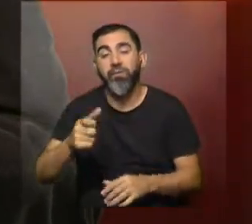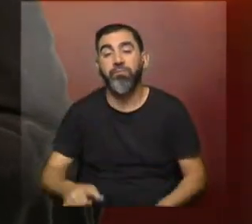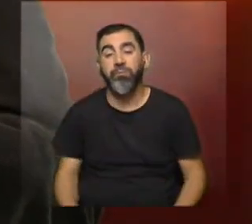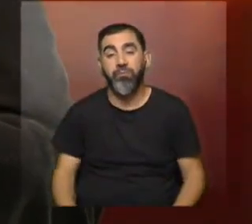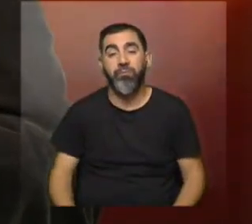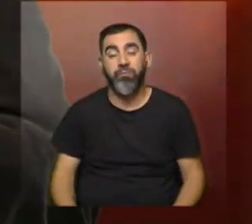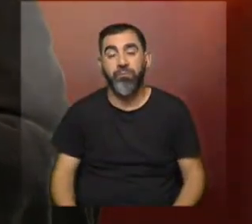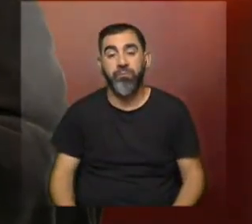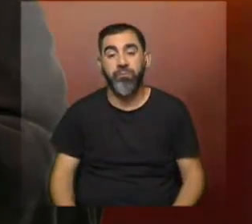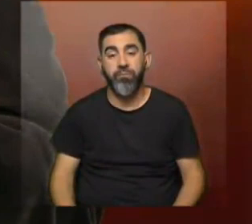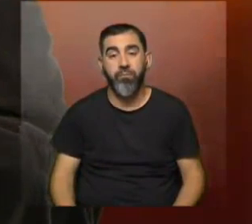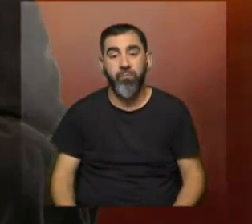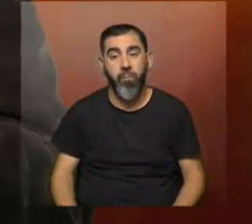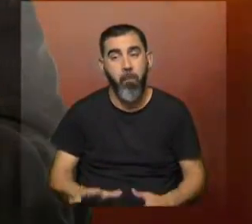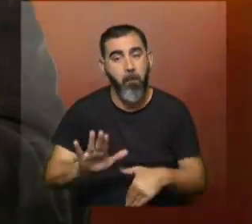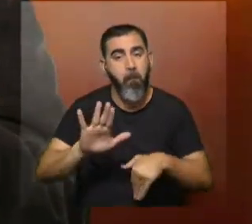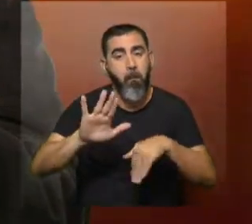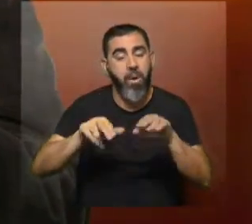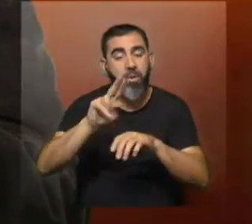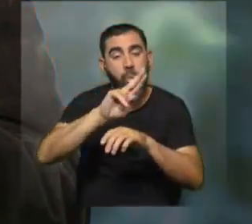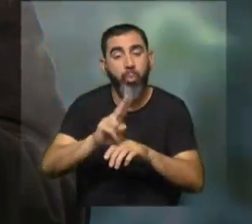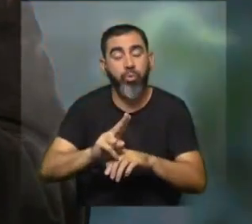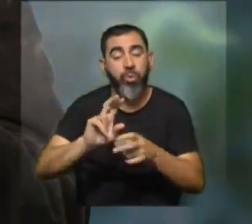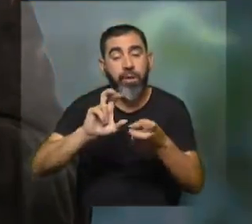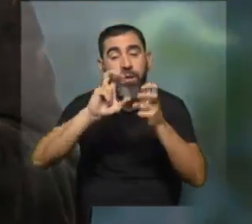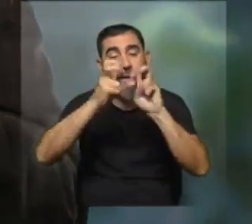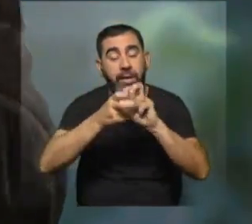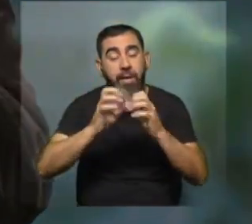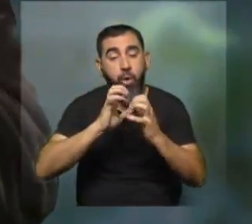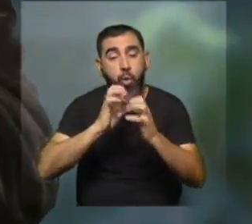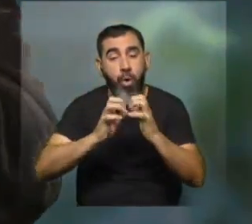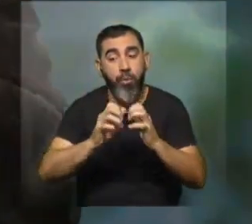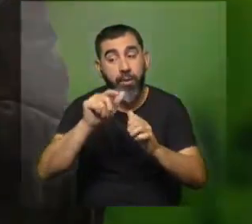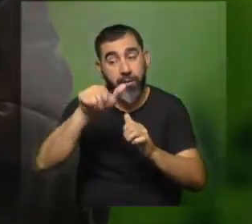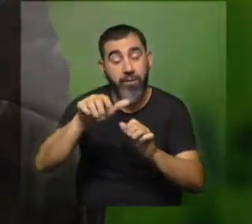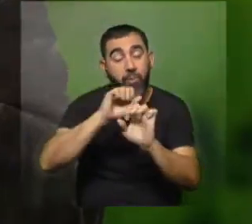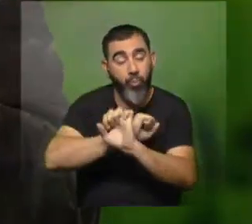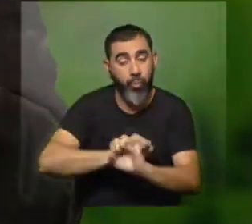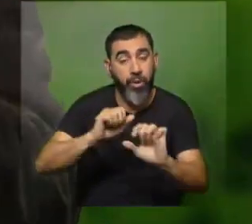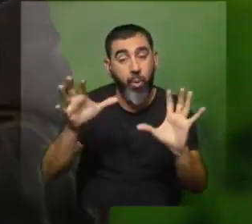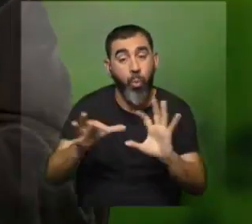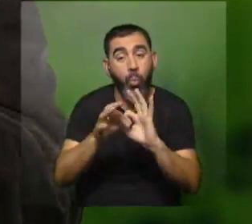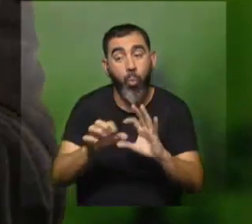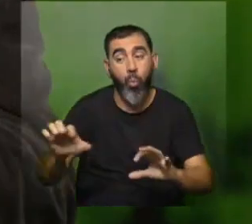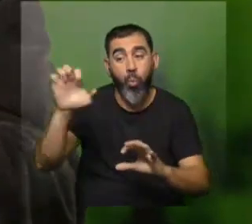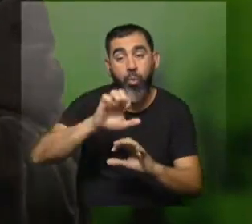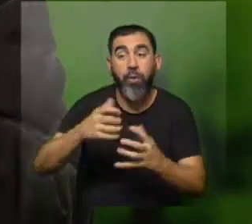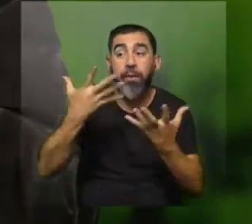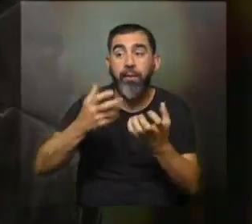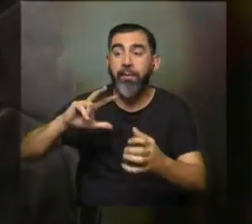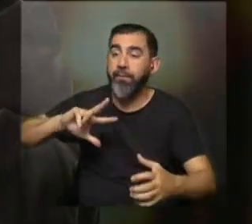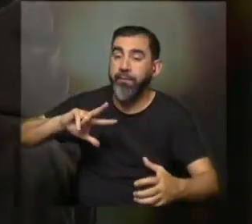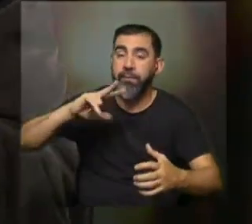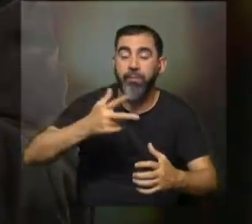un aumento enorme en el uso de las fuentes renovables. Entonces, ahí es donde, por eso la Unión Europea quiere triplicar